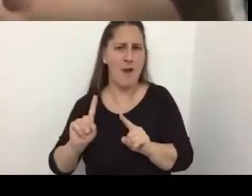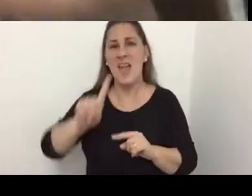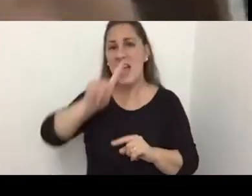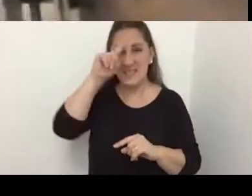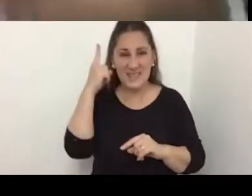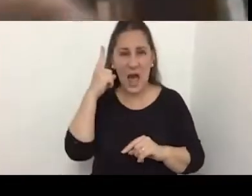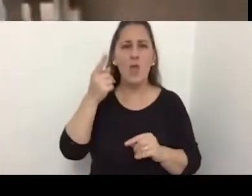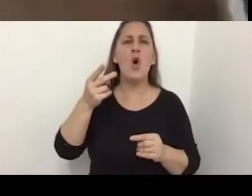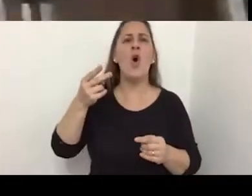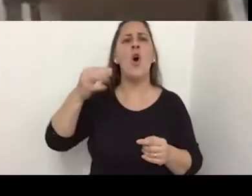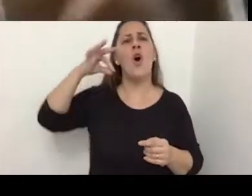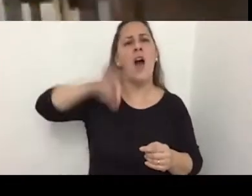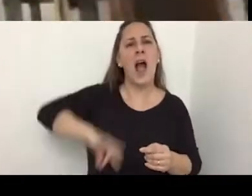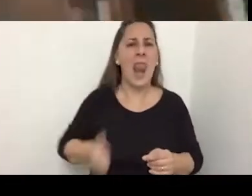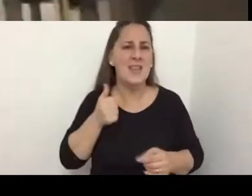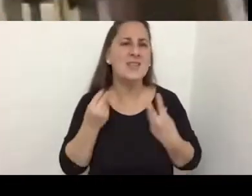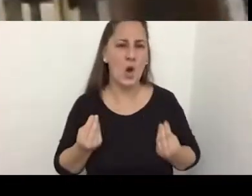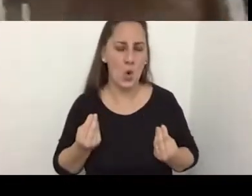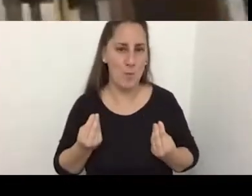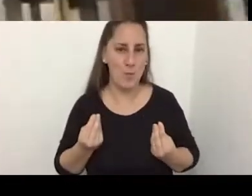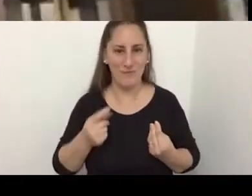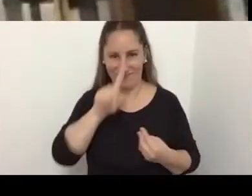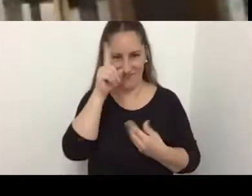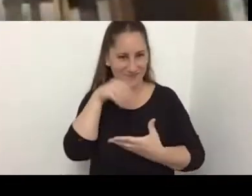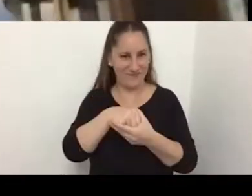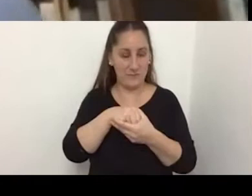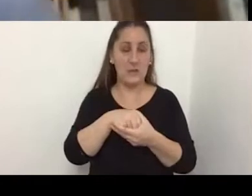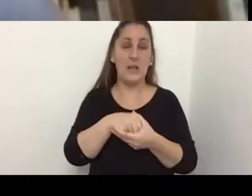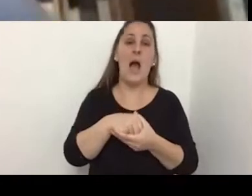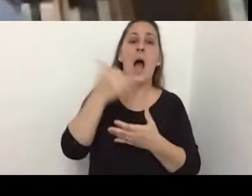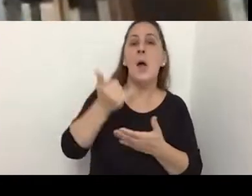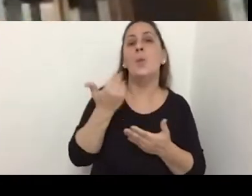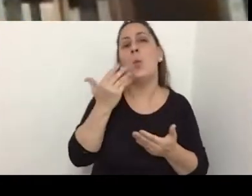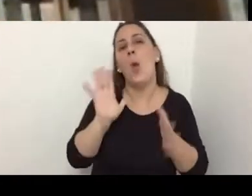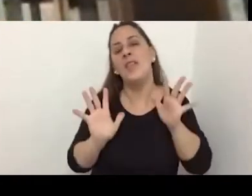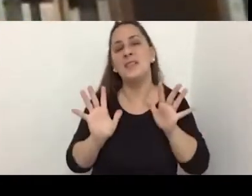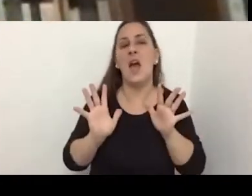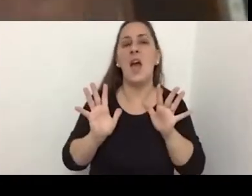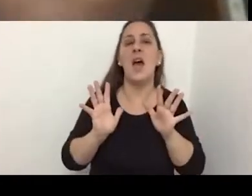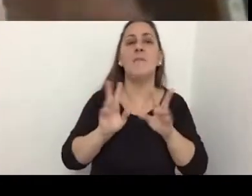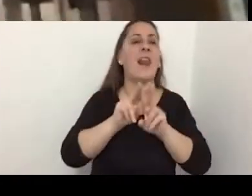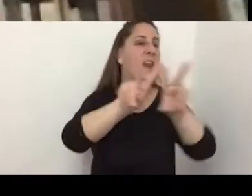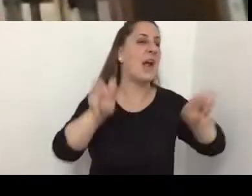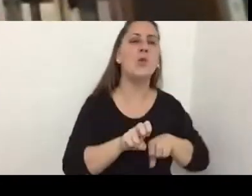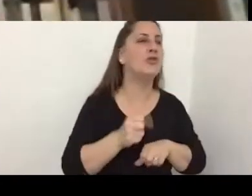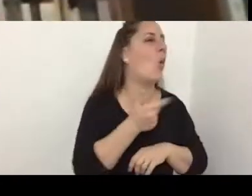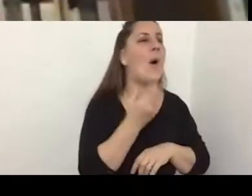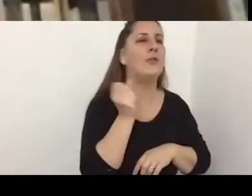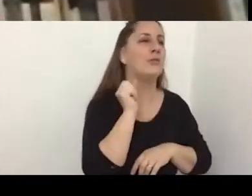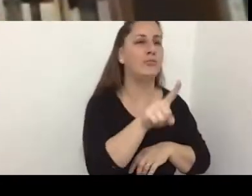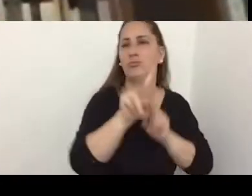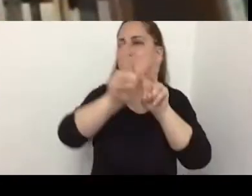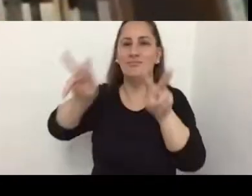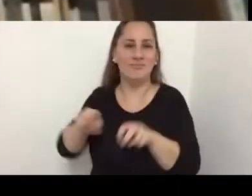con ustedes podría haber un parámetro que más o menos discutible, que podría ser la recaudación, que de hecho hay alguna cuestión